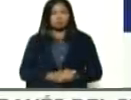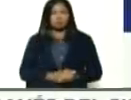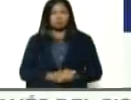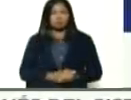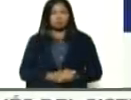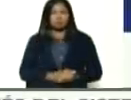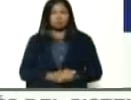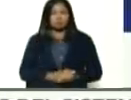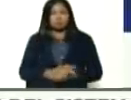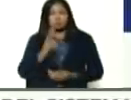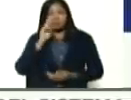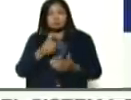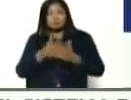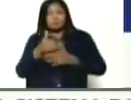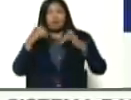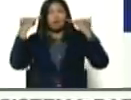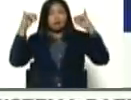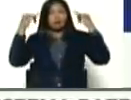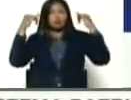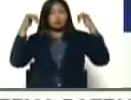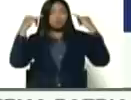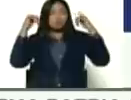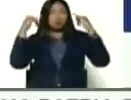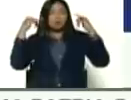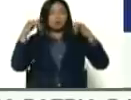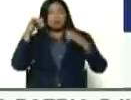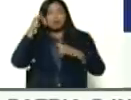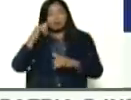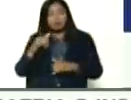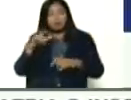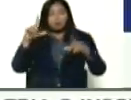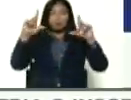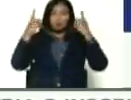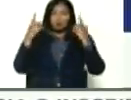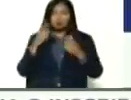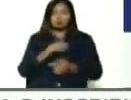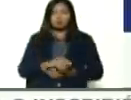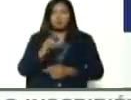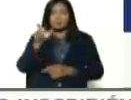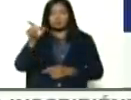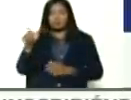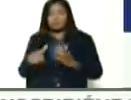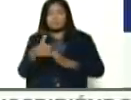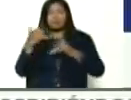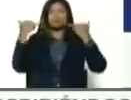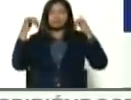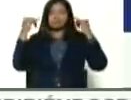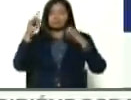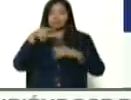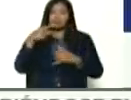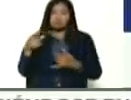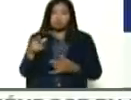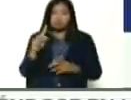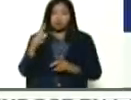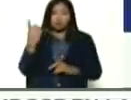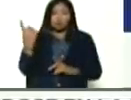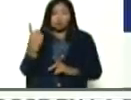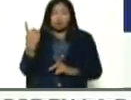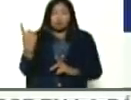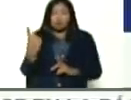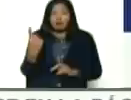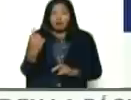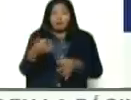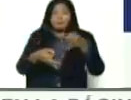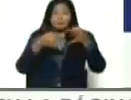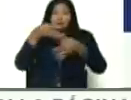será que hay más rumba en yaracuy en el agua la gente más rumbera en la única explicación que yo le tengo porque